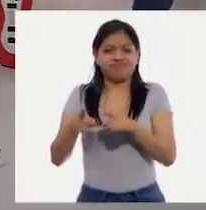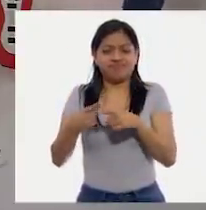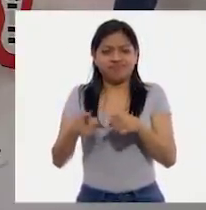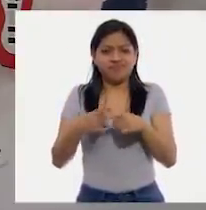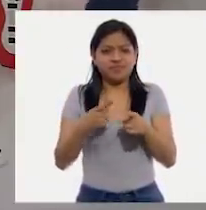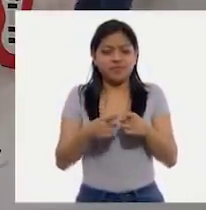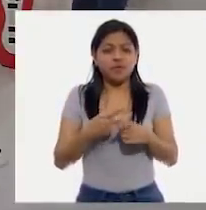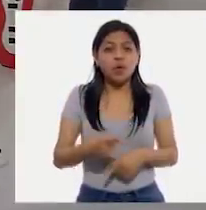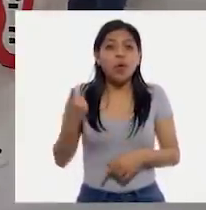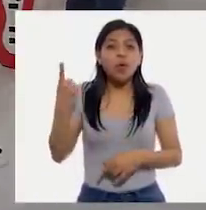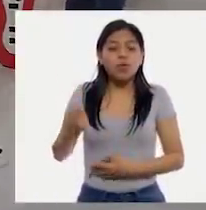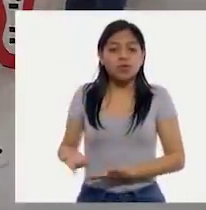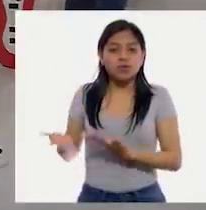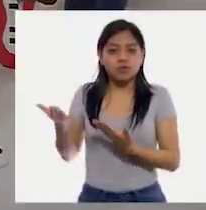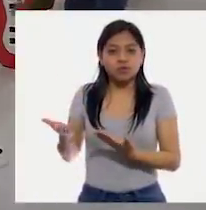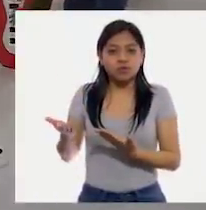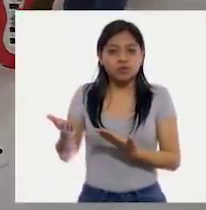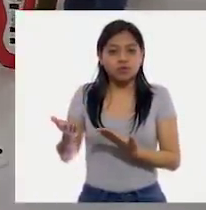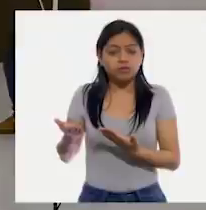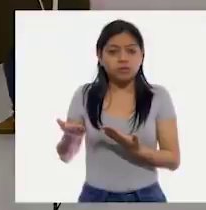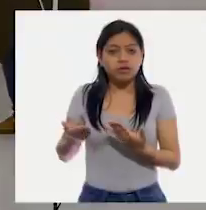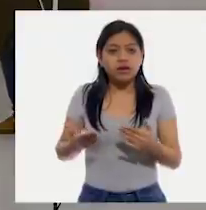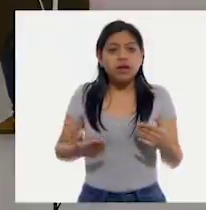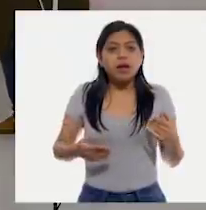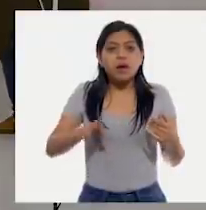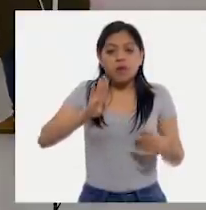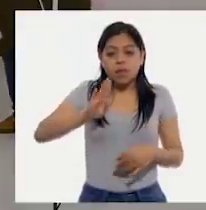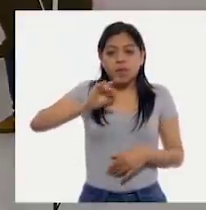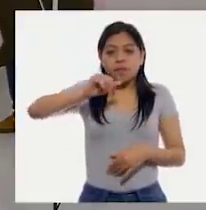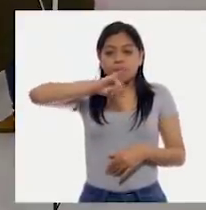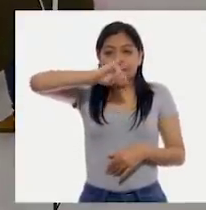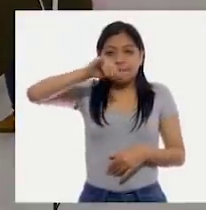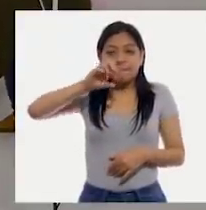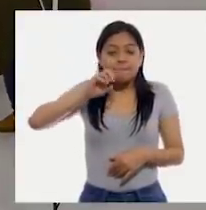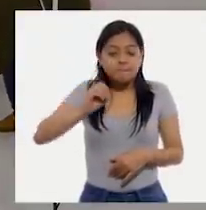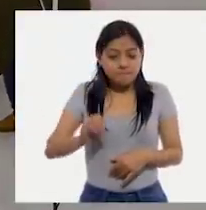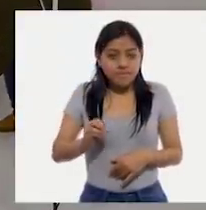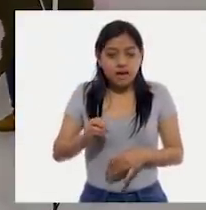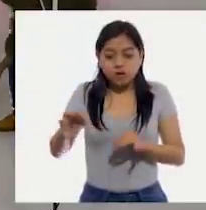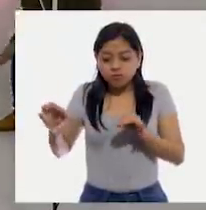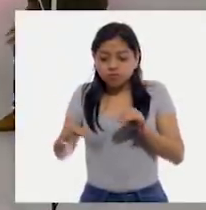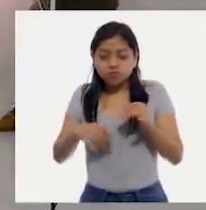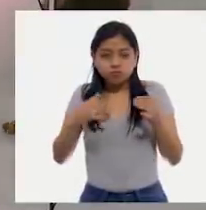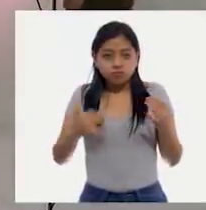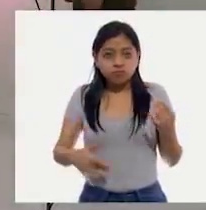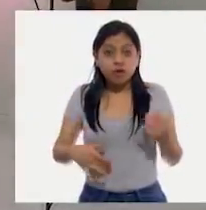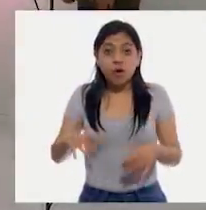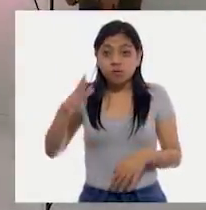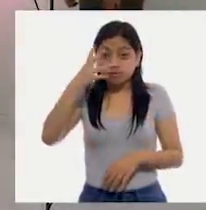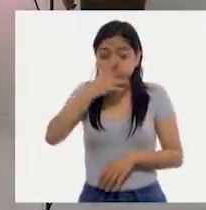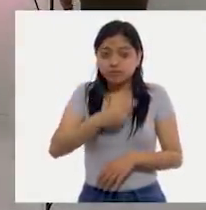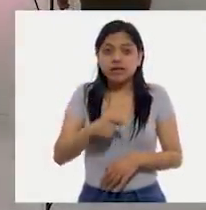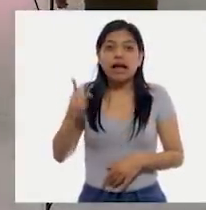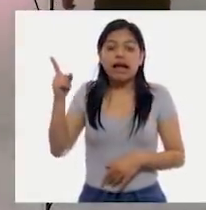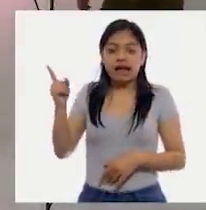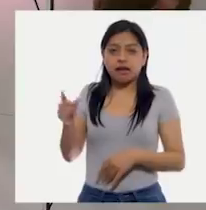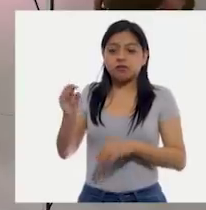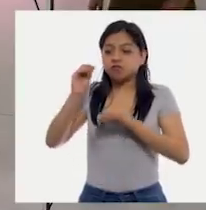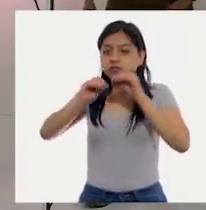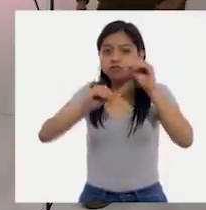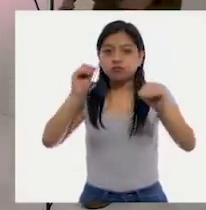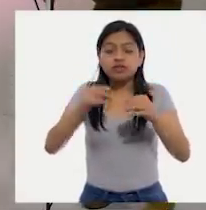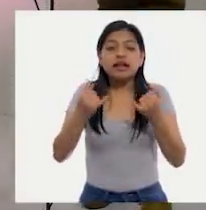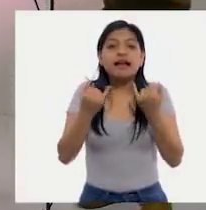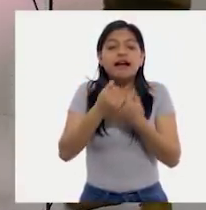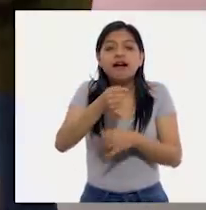Mira, por ejemplo, este bajo eléctrico está fantástico. Claro, lo hace el equipo de escenografía. Es maravilloso, ¿verdad? ¿Y el micrófono?